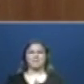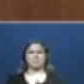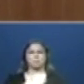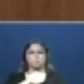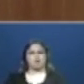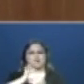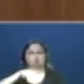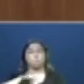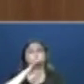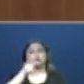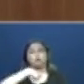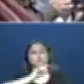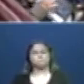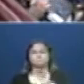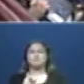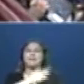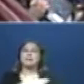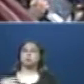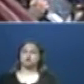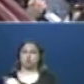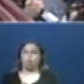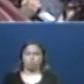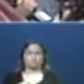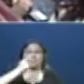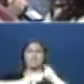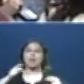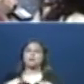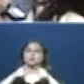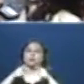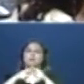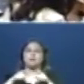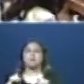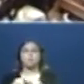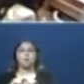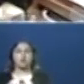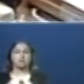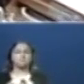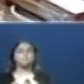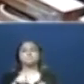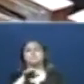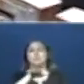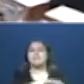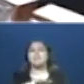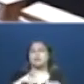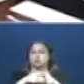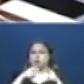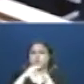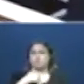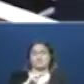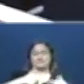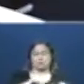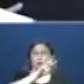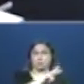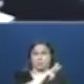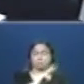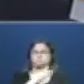contando con la participación y el consenso de todos diálogo social entidades locales tercer sector y sector empresarial el pasado 17 de